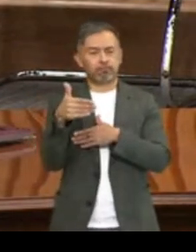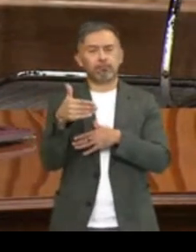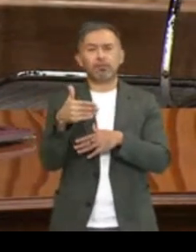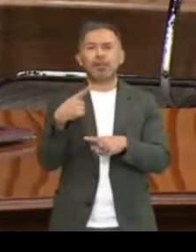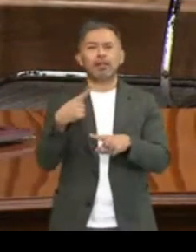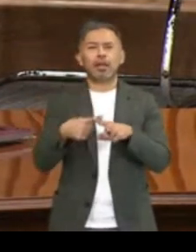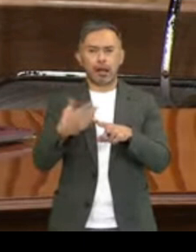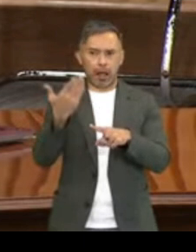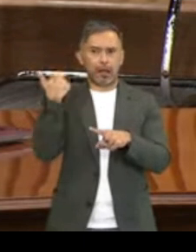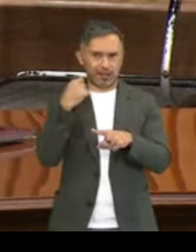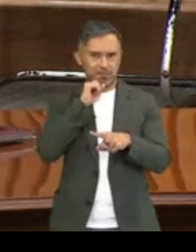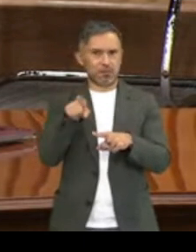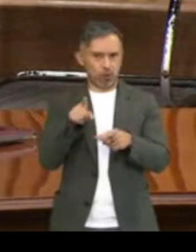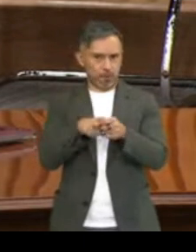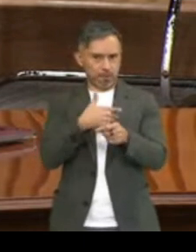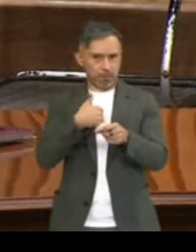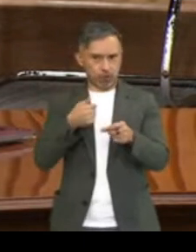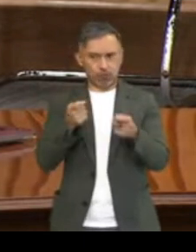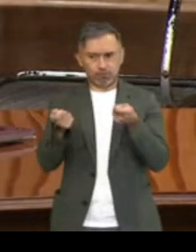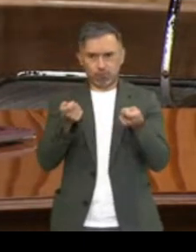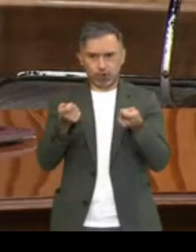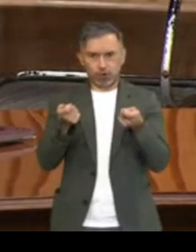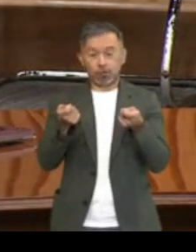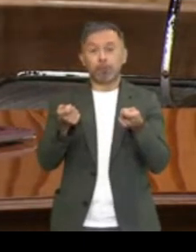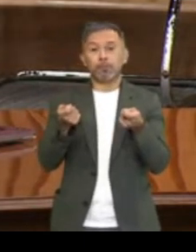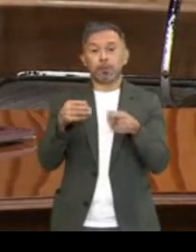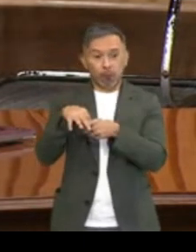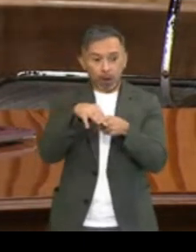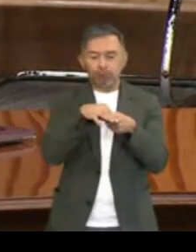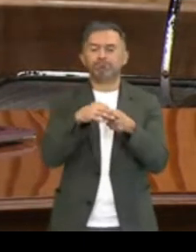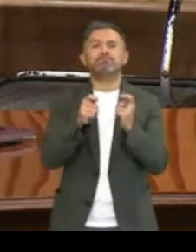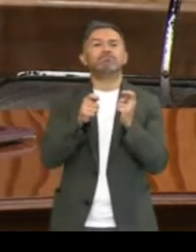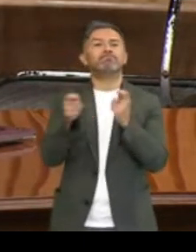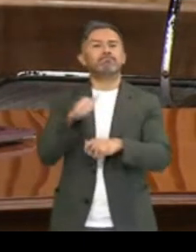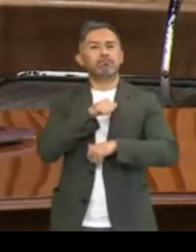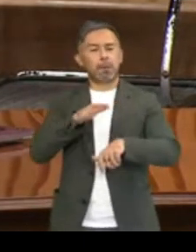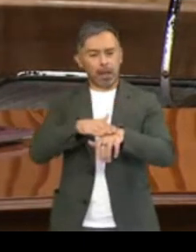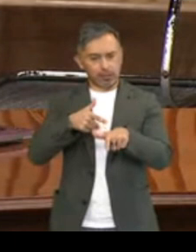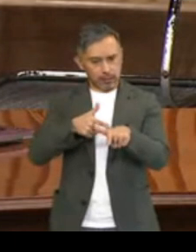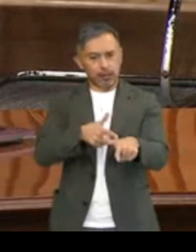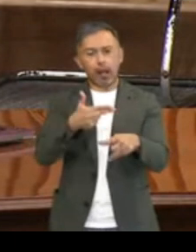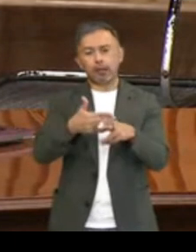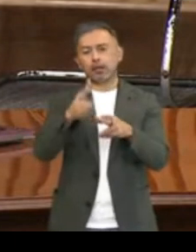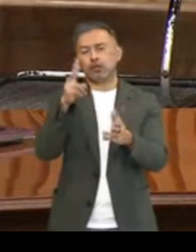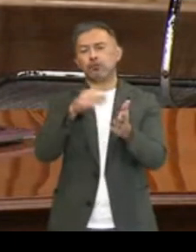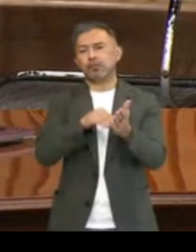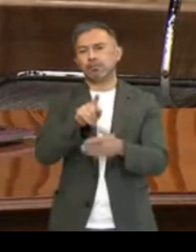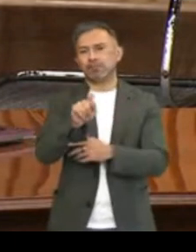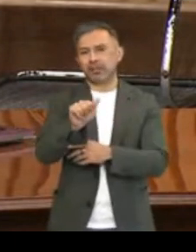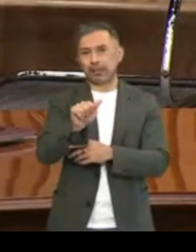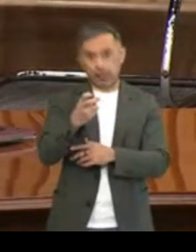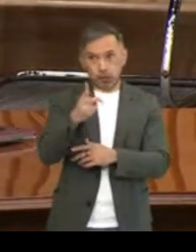tenía control y lo nombró hasta 2026. Con ello querían que estuviera en el cargo 18 años el